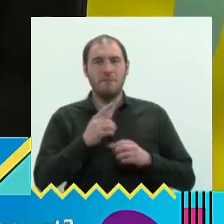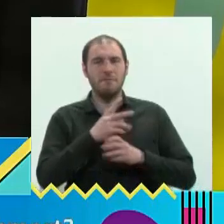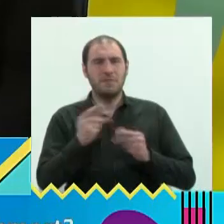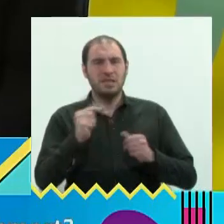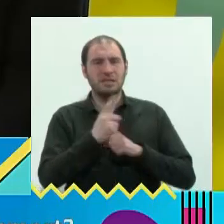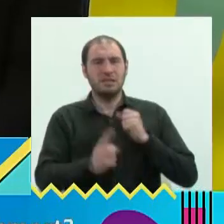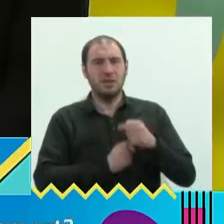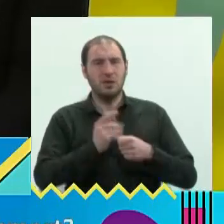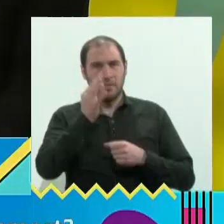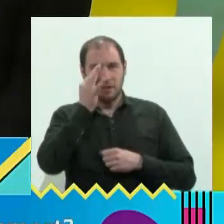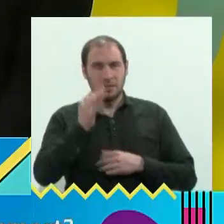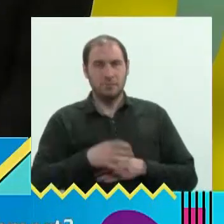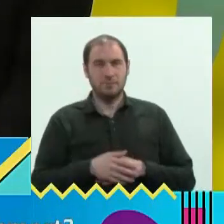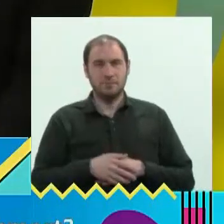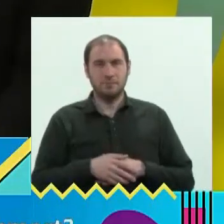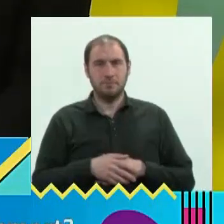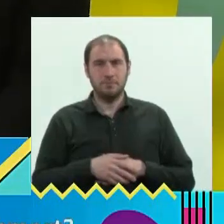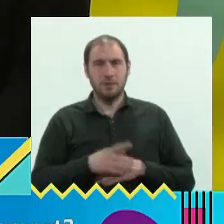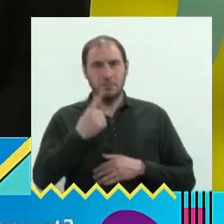siglo XX, ¿no?